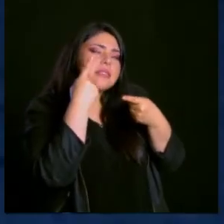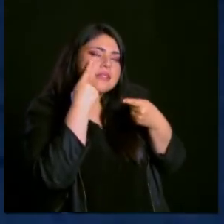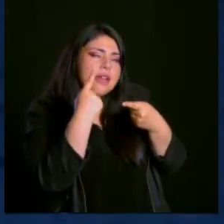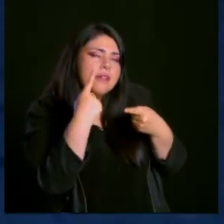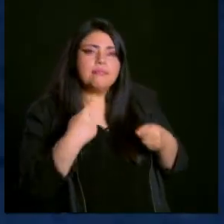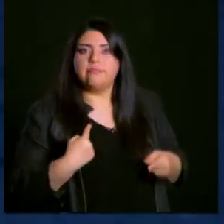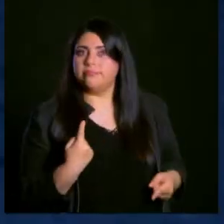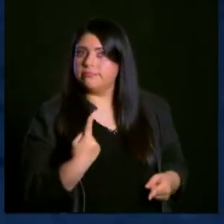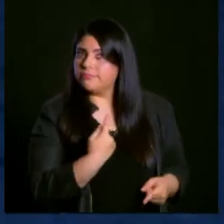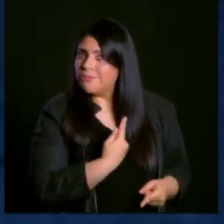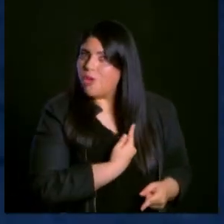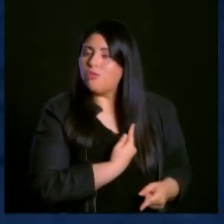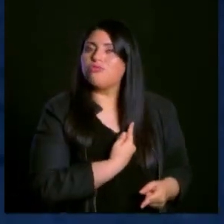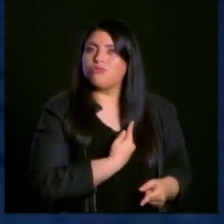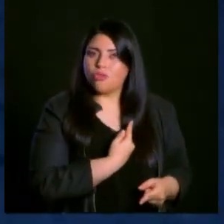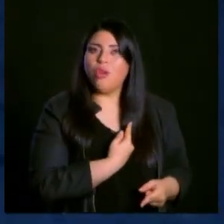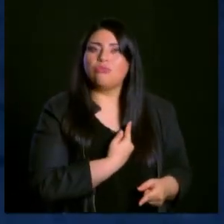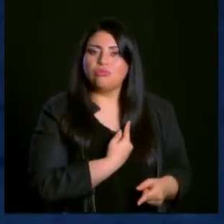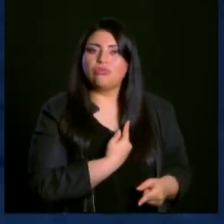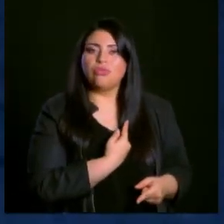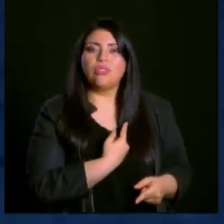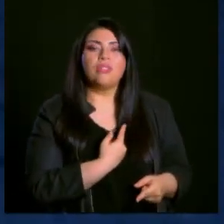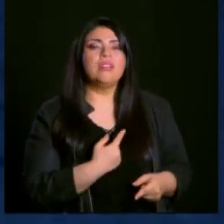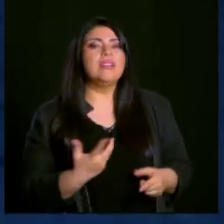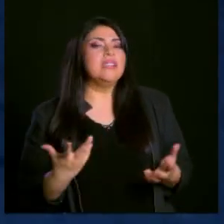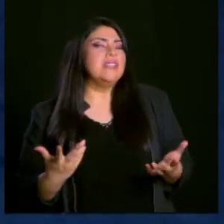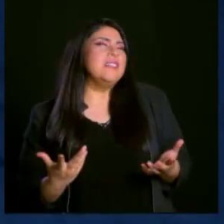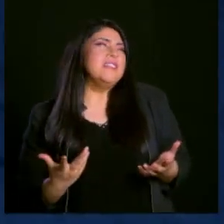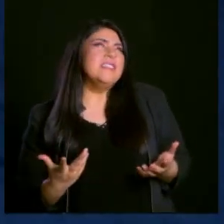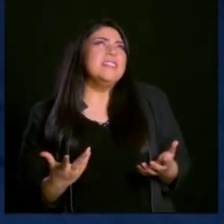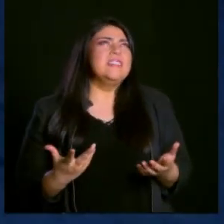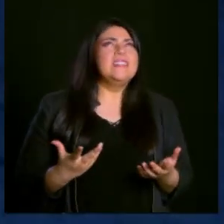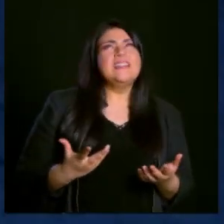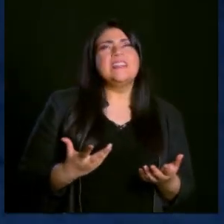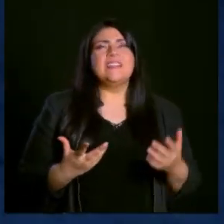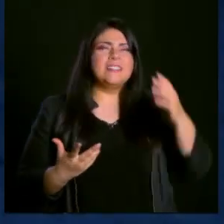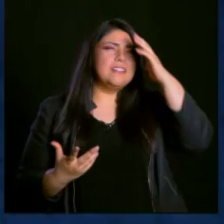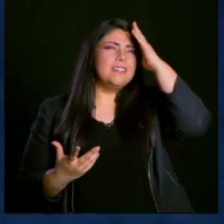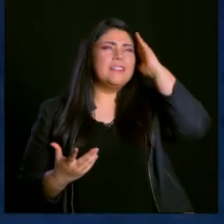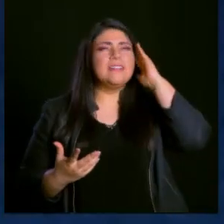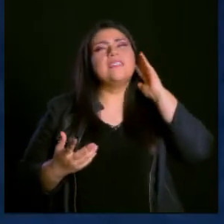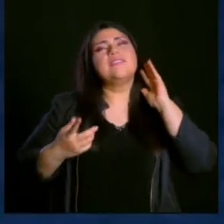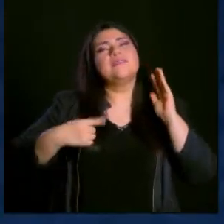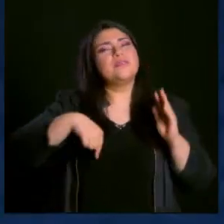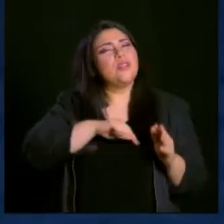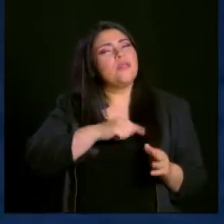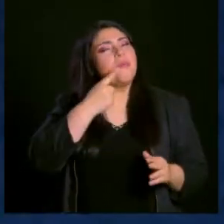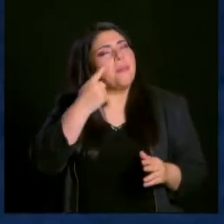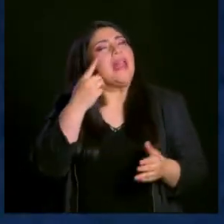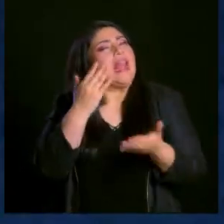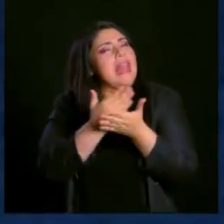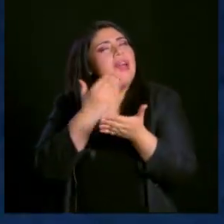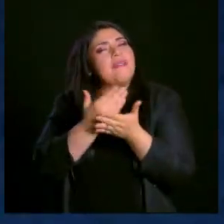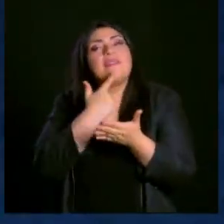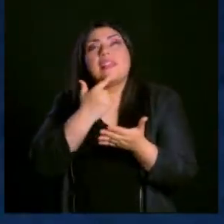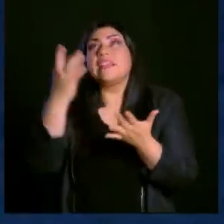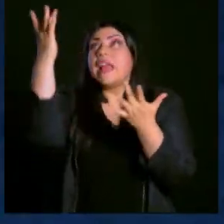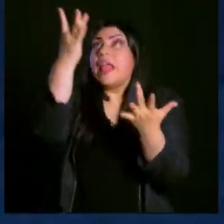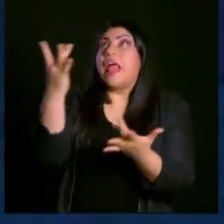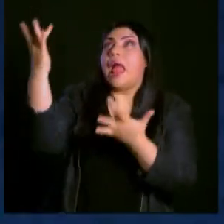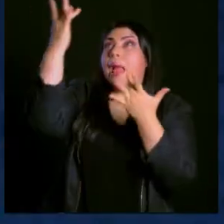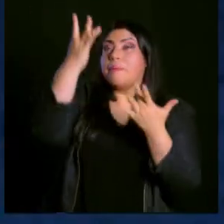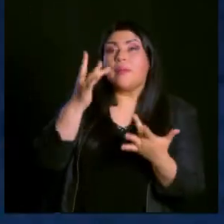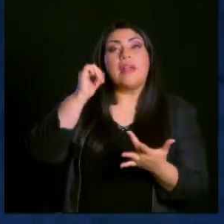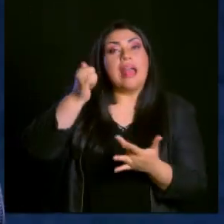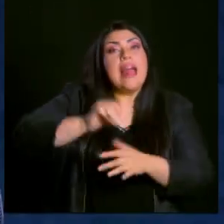nosotros estamos tan adaptados con ser conformados que dice la Biblia que la misericordia de Dios